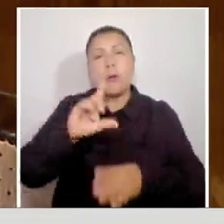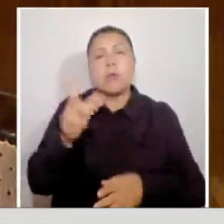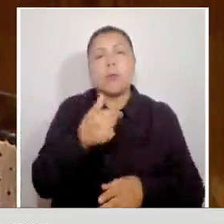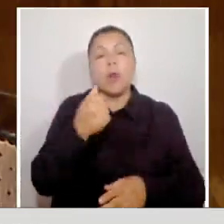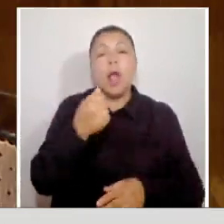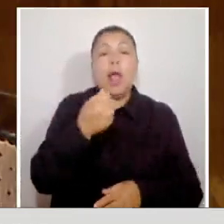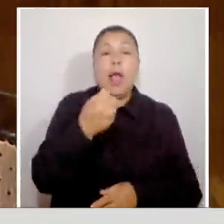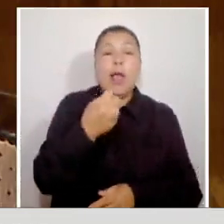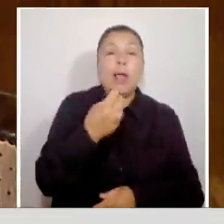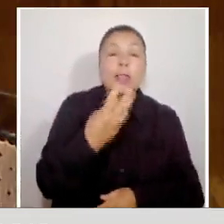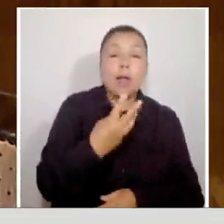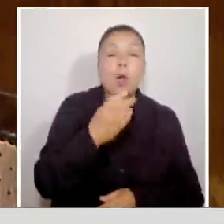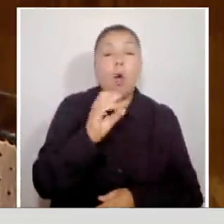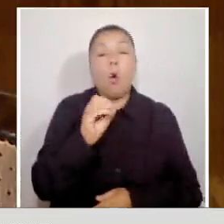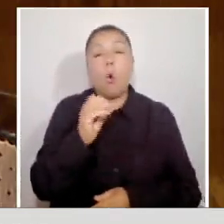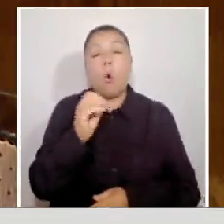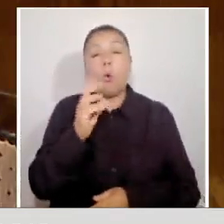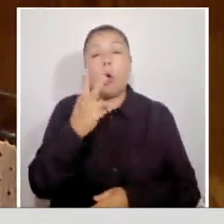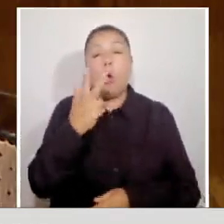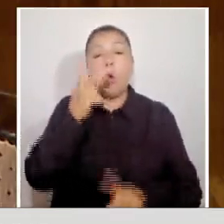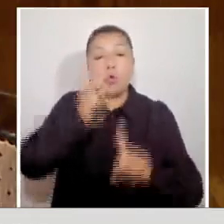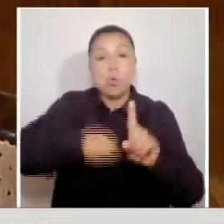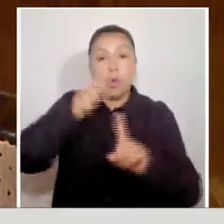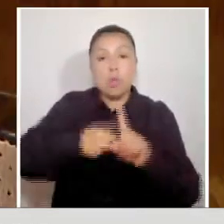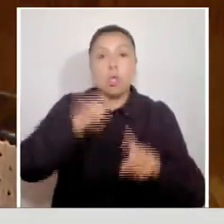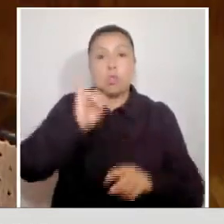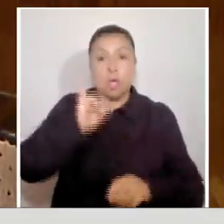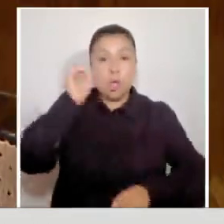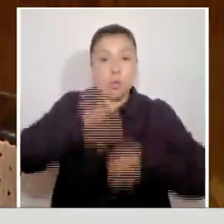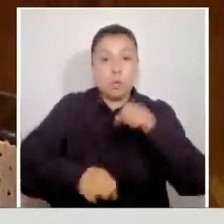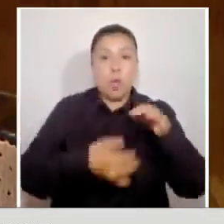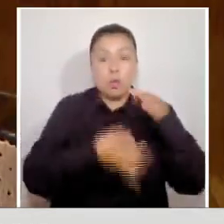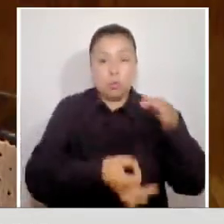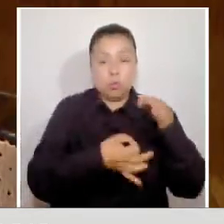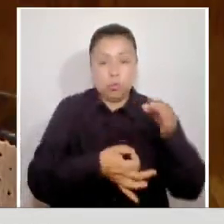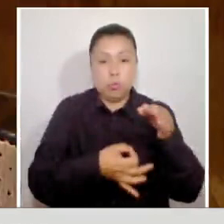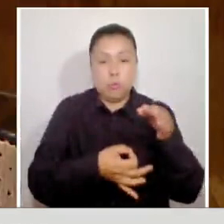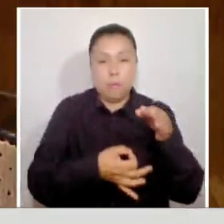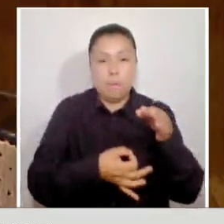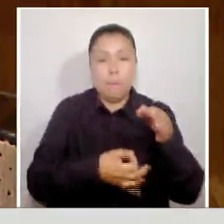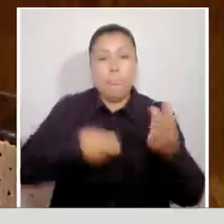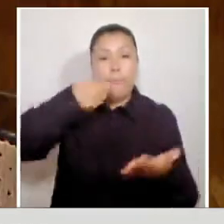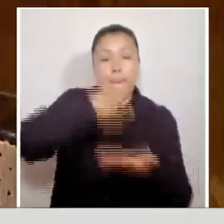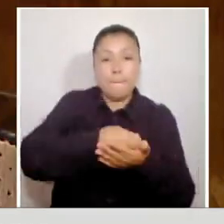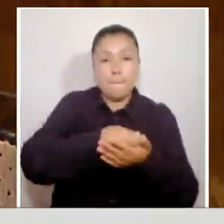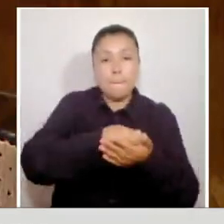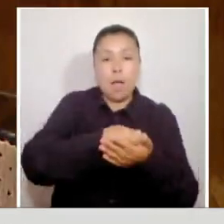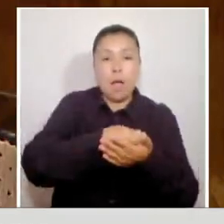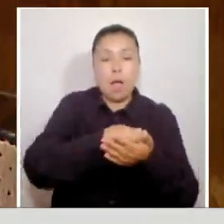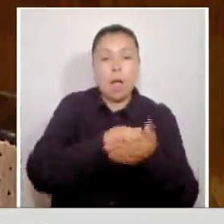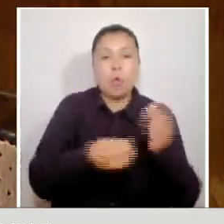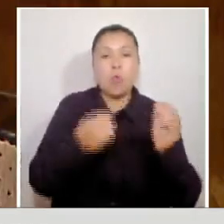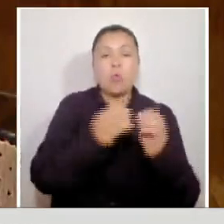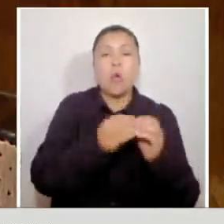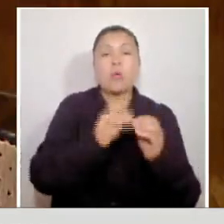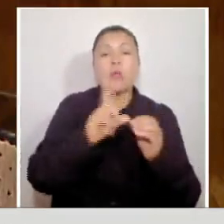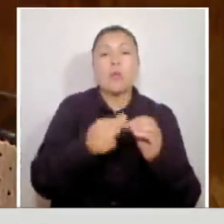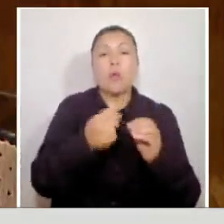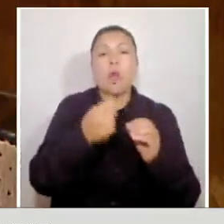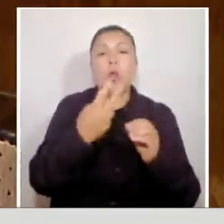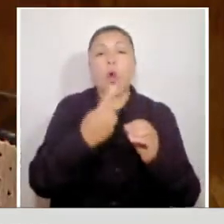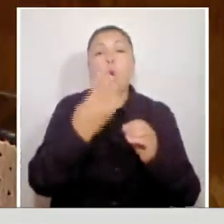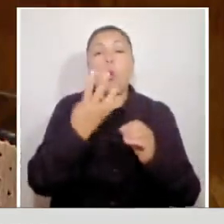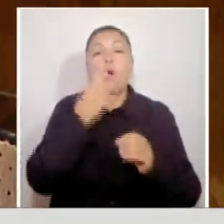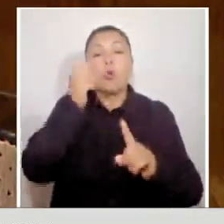8 meses y si es aceptada la solicitud el pago que es retroactivo demora de dos a 4 meses con la consiguiente